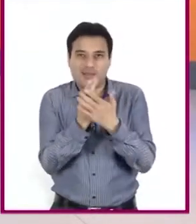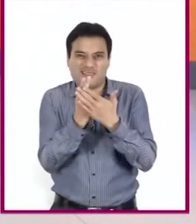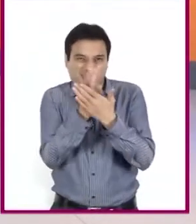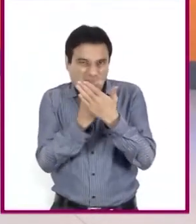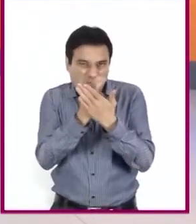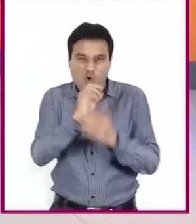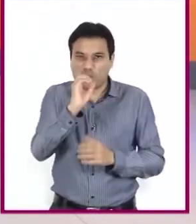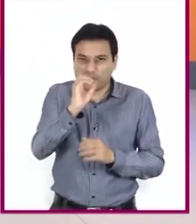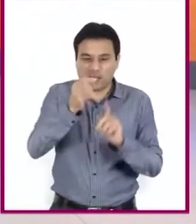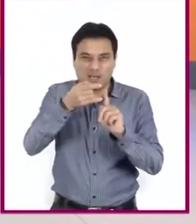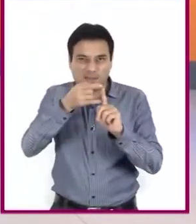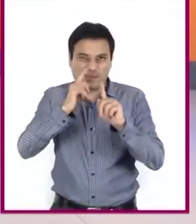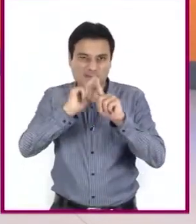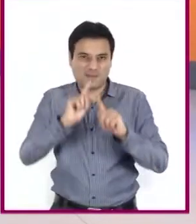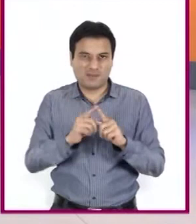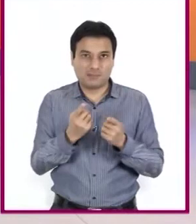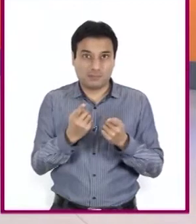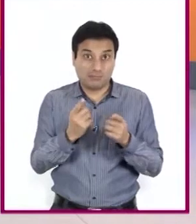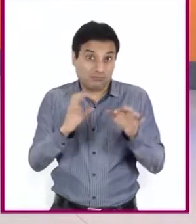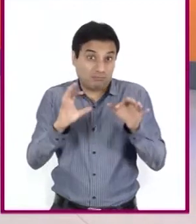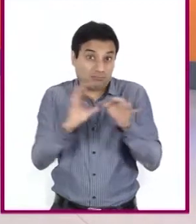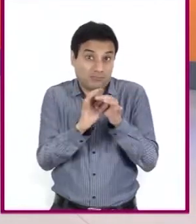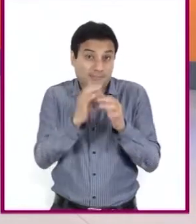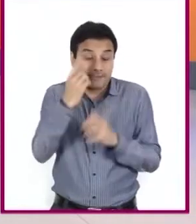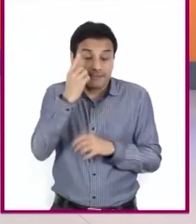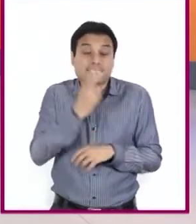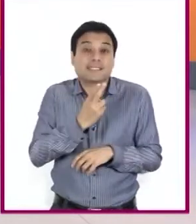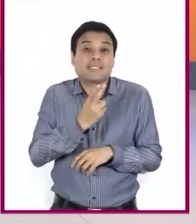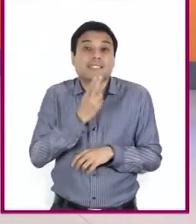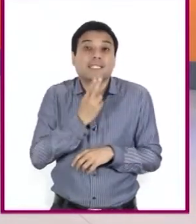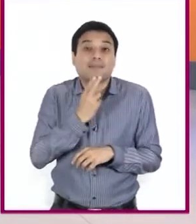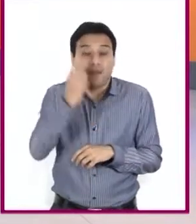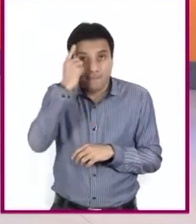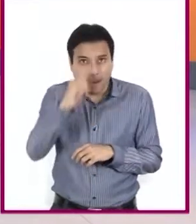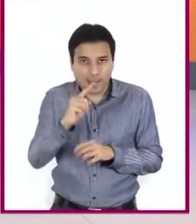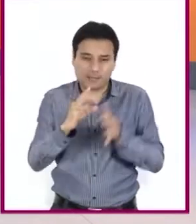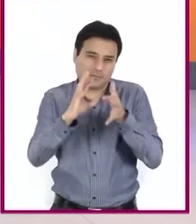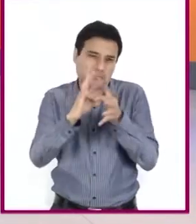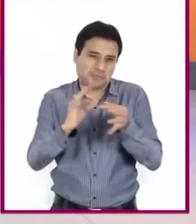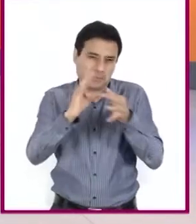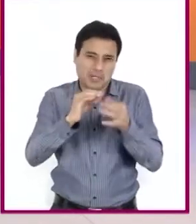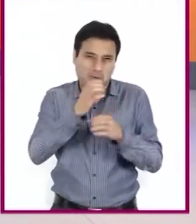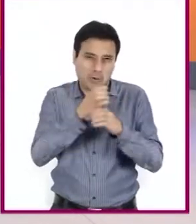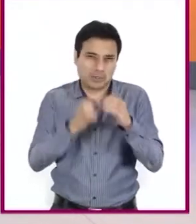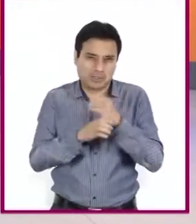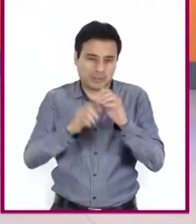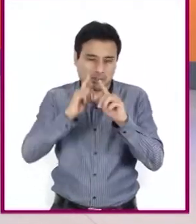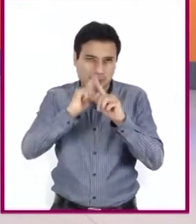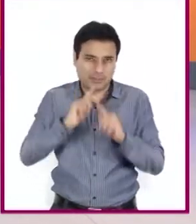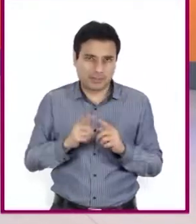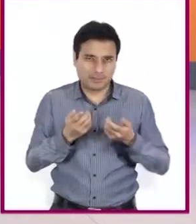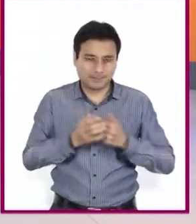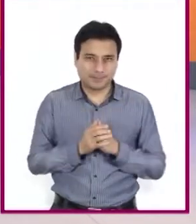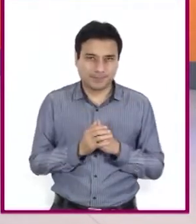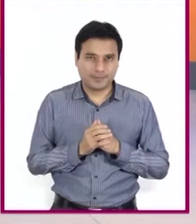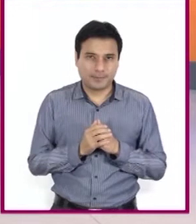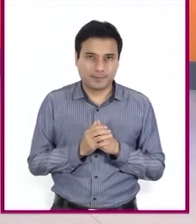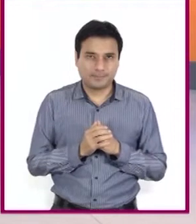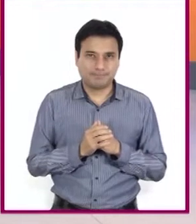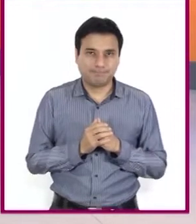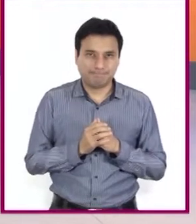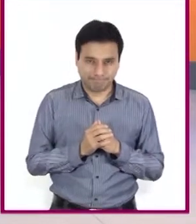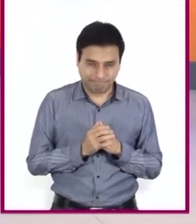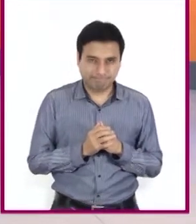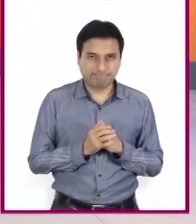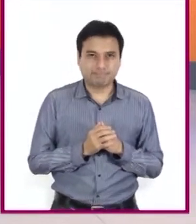muchas situaciones matemáticas sobre los números por medio de la geometría. En un problema en aritmética o